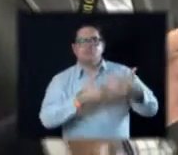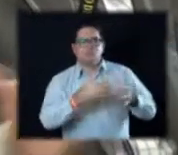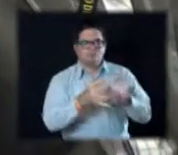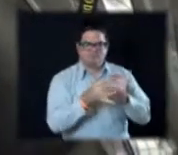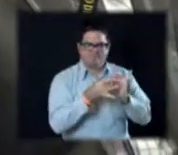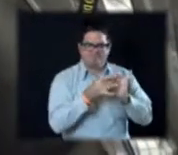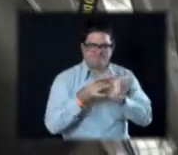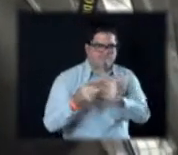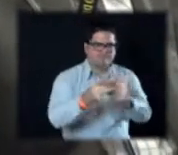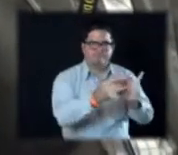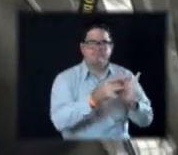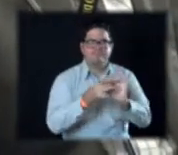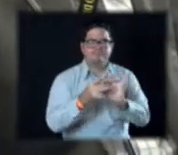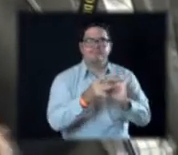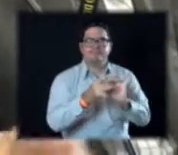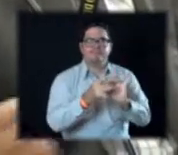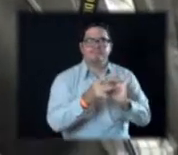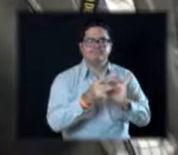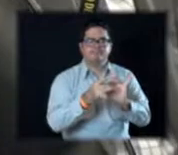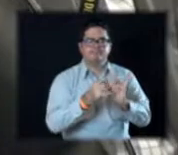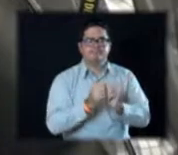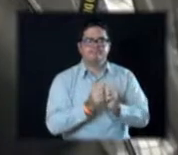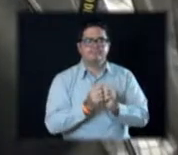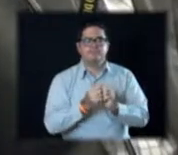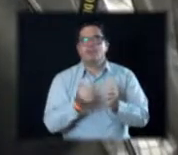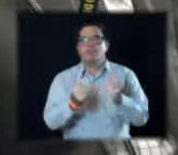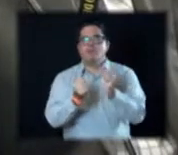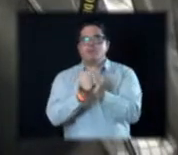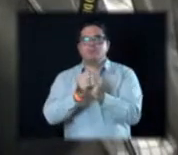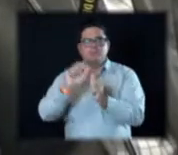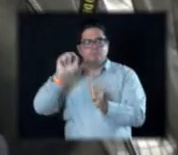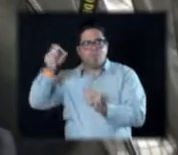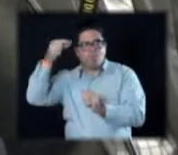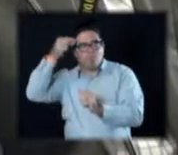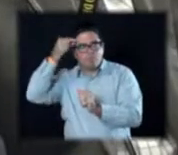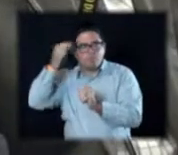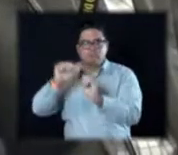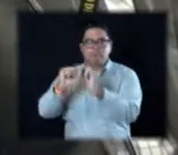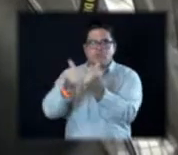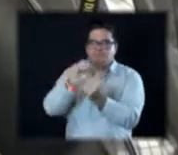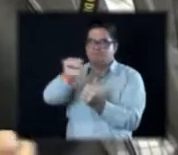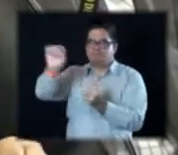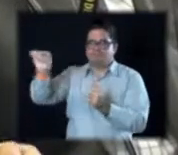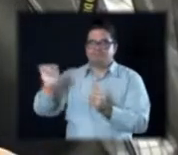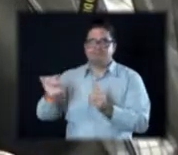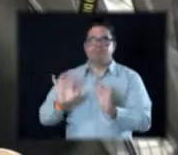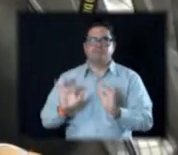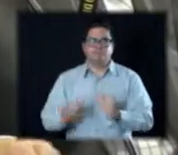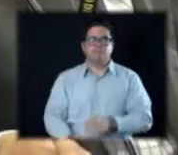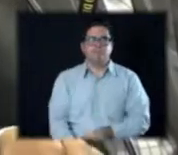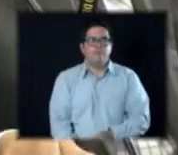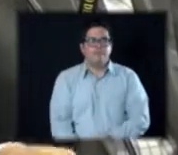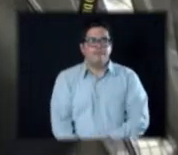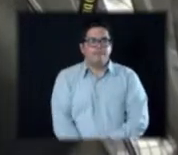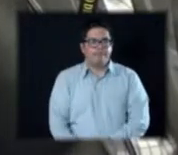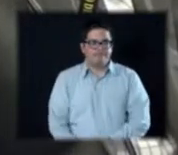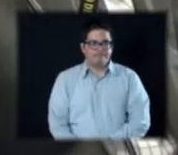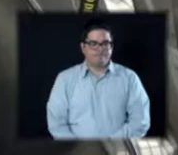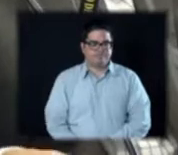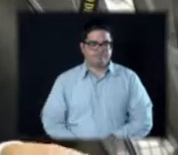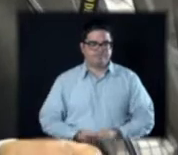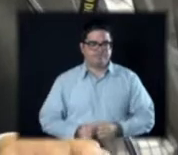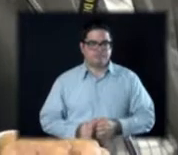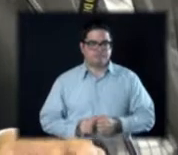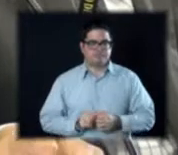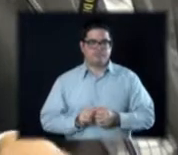uniformizar ese proceso a través de todas las entidades gubernamentales. Lo que encontramos cuando